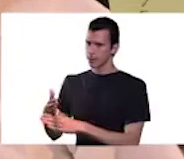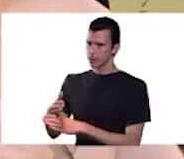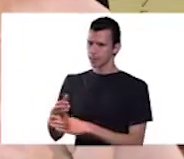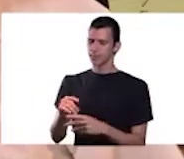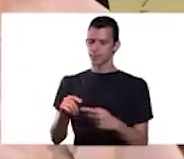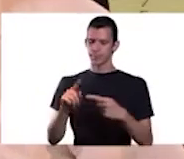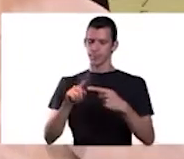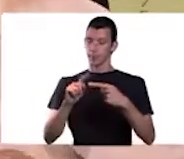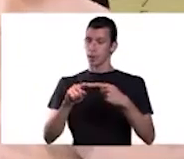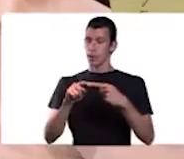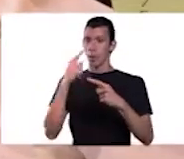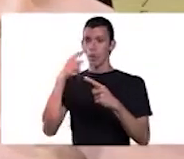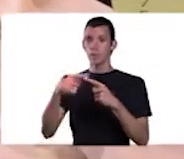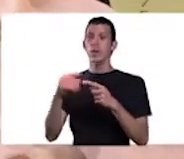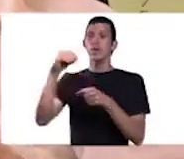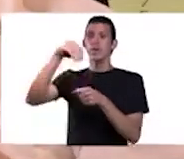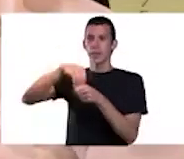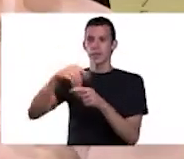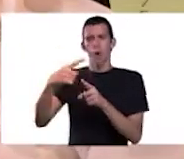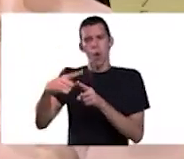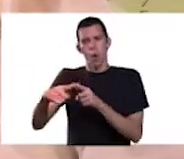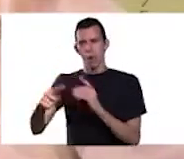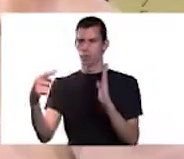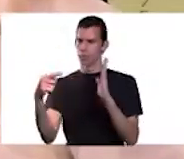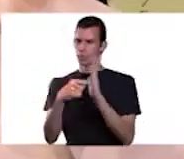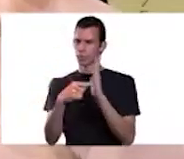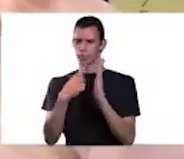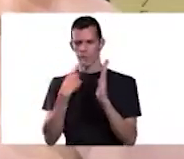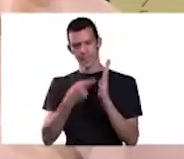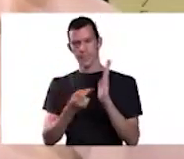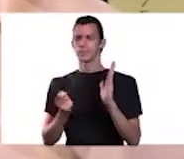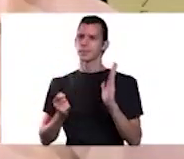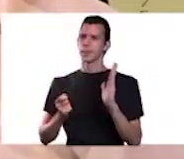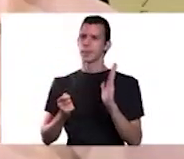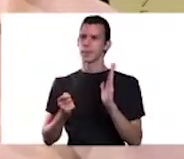estudio y tareas, hay un objetivo que dice,